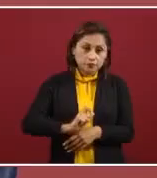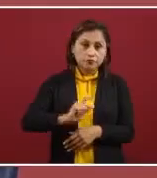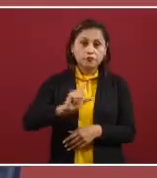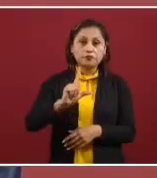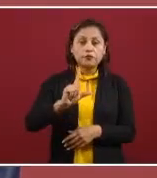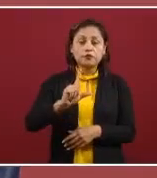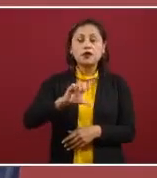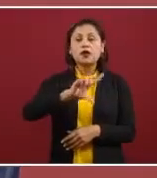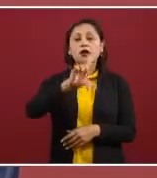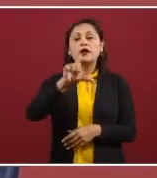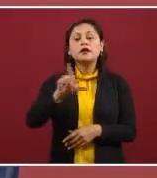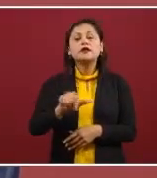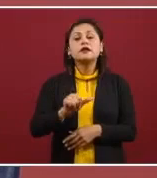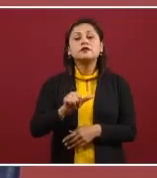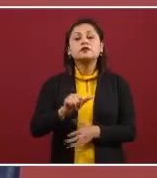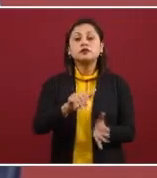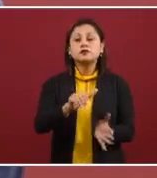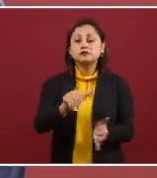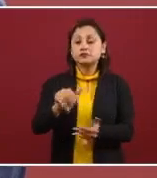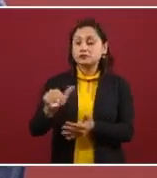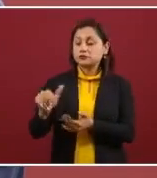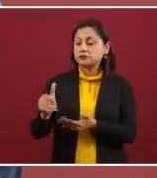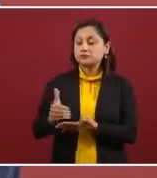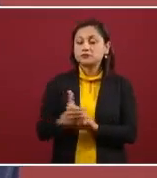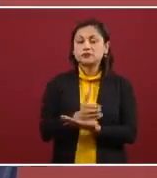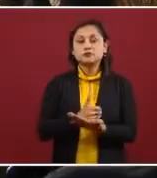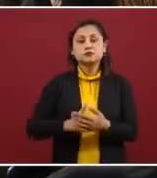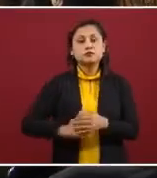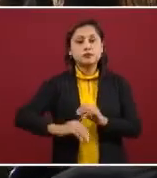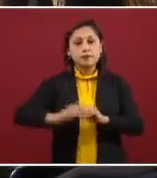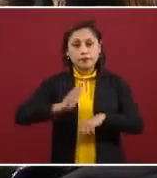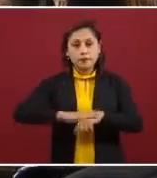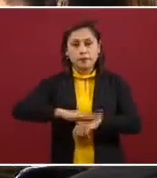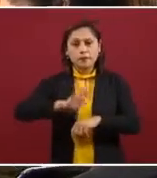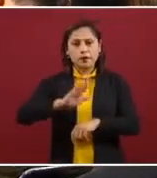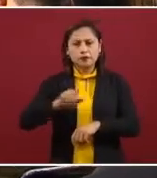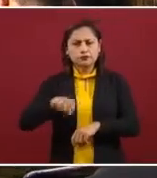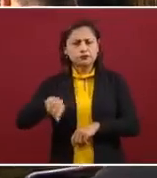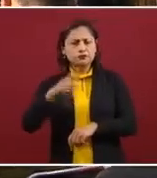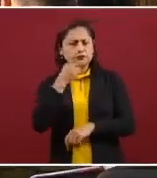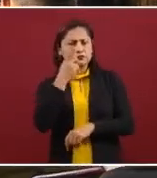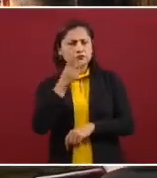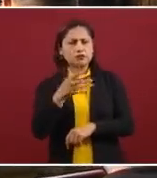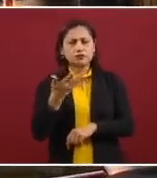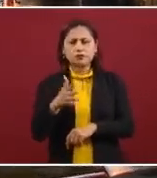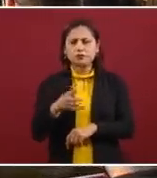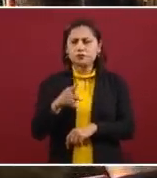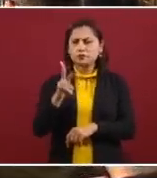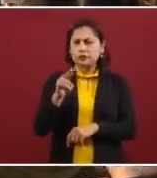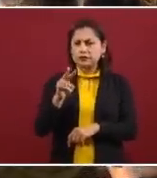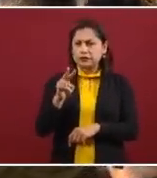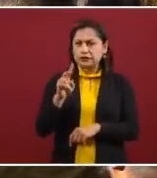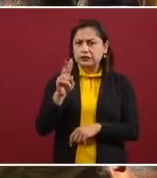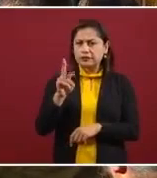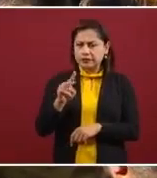más ingresos. Se hablaba de alrededor de 25 mil millones adicionales